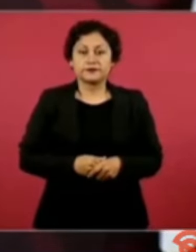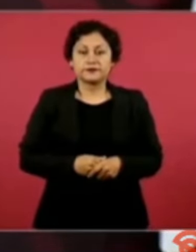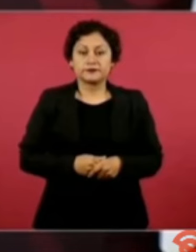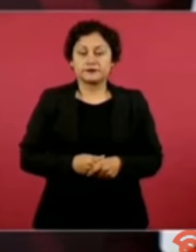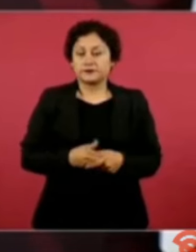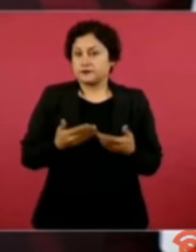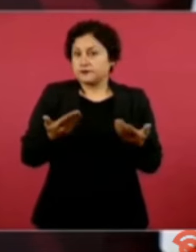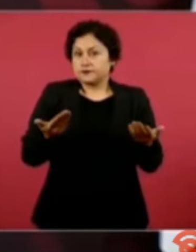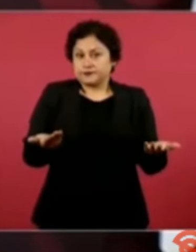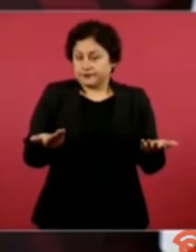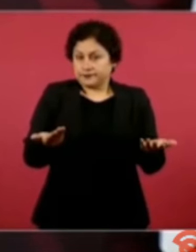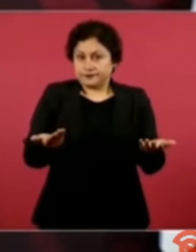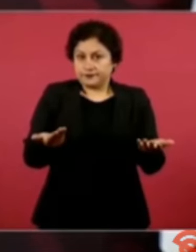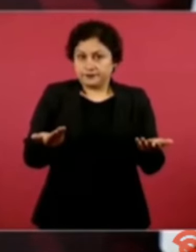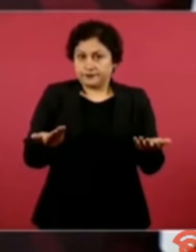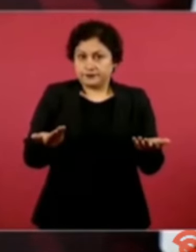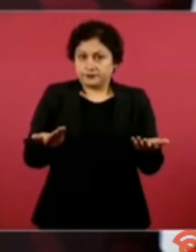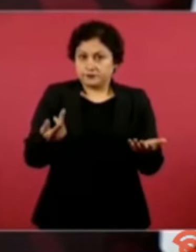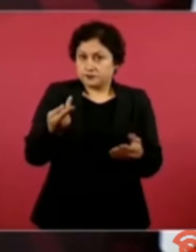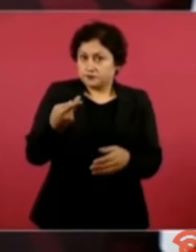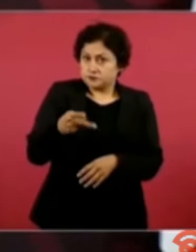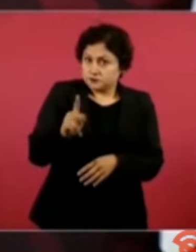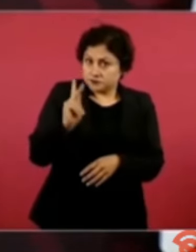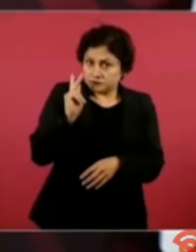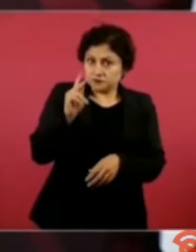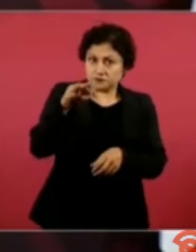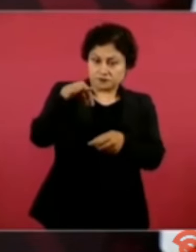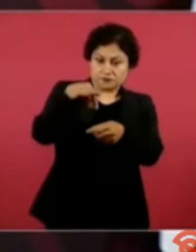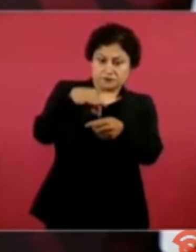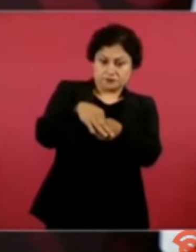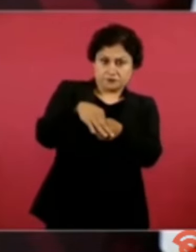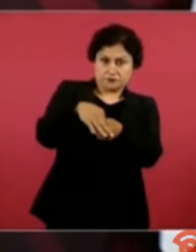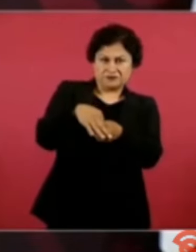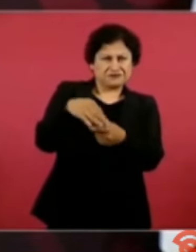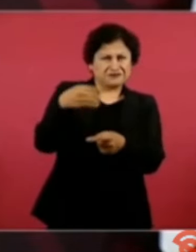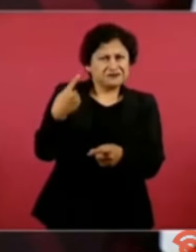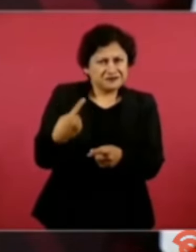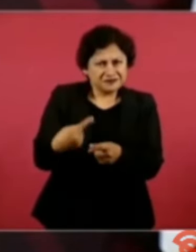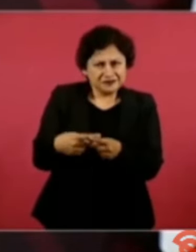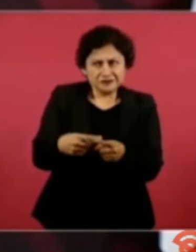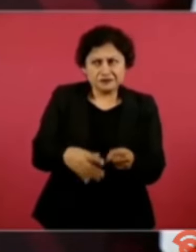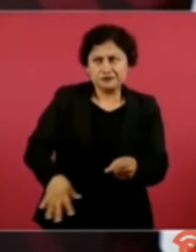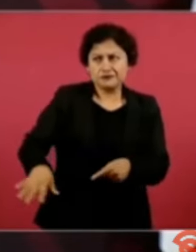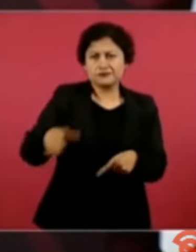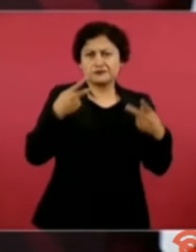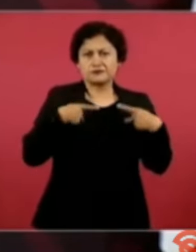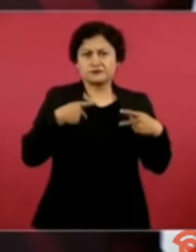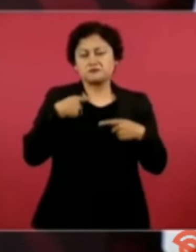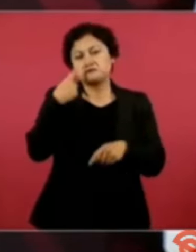256. Así lo decidió la gente. Pero bueno, vamos con el informe.